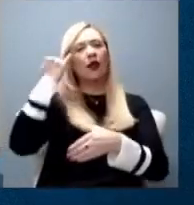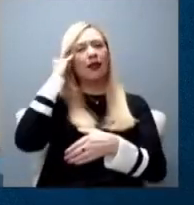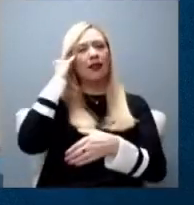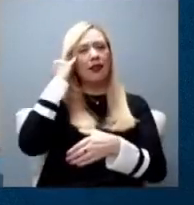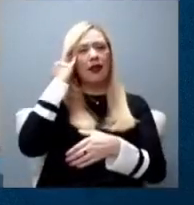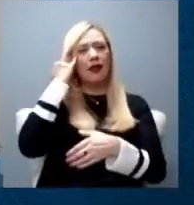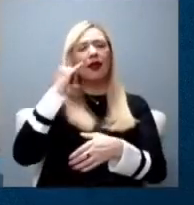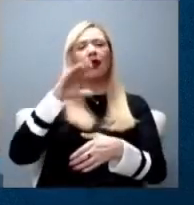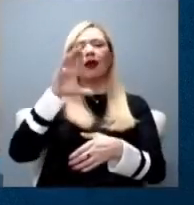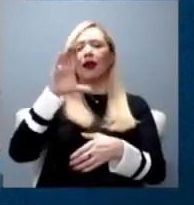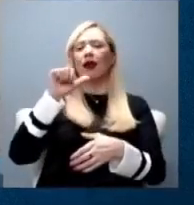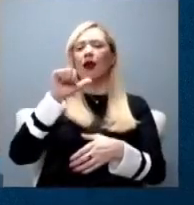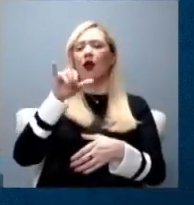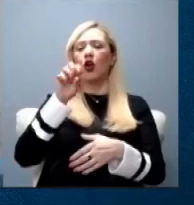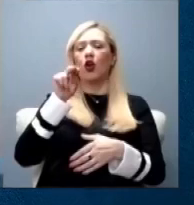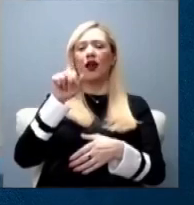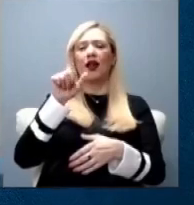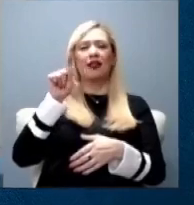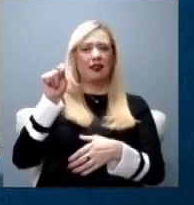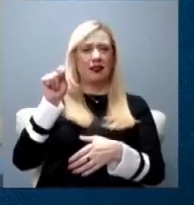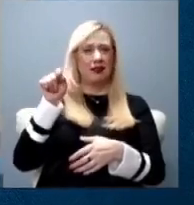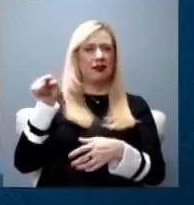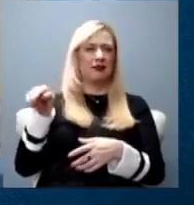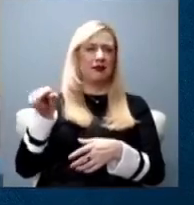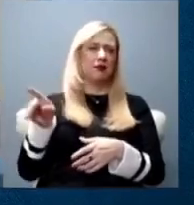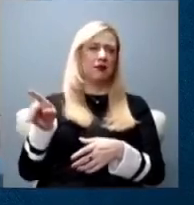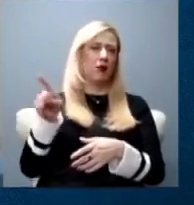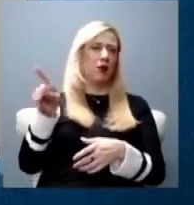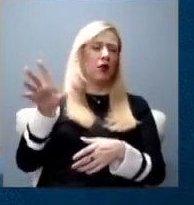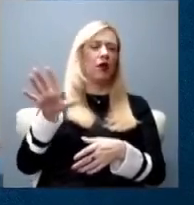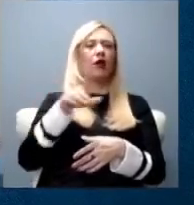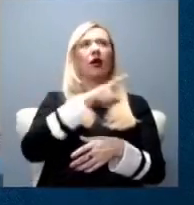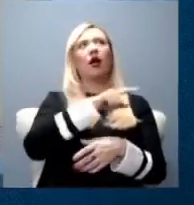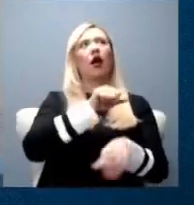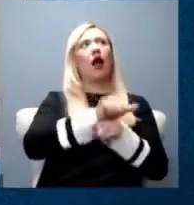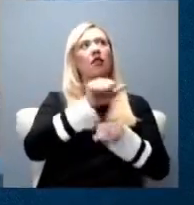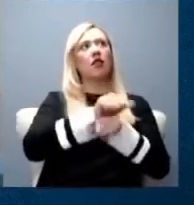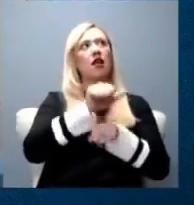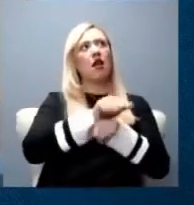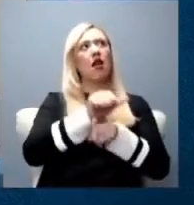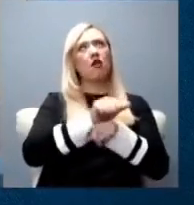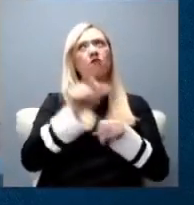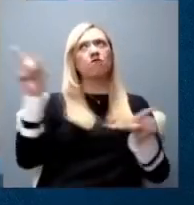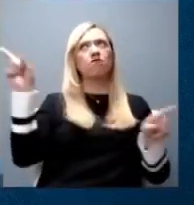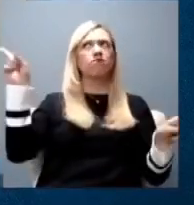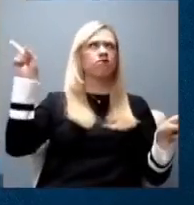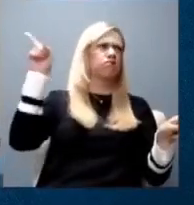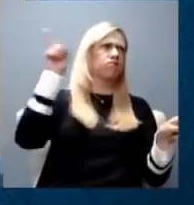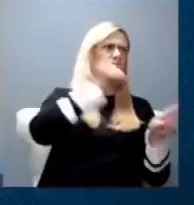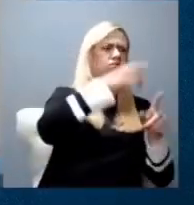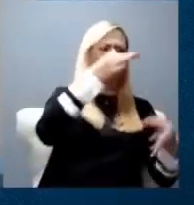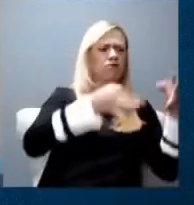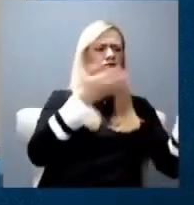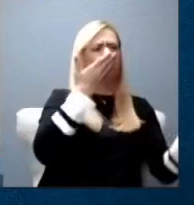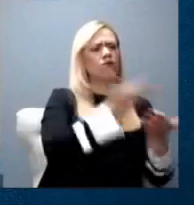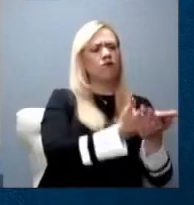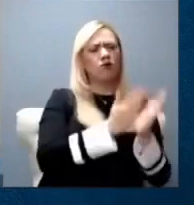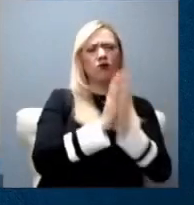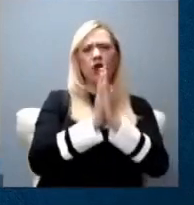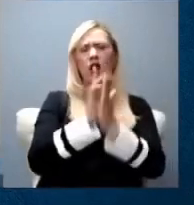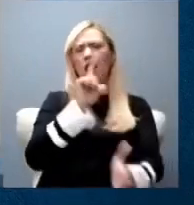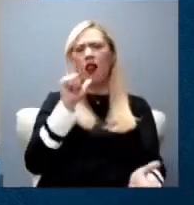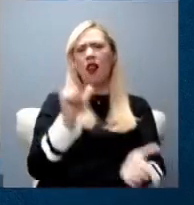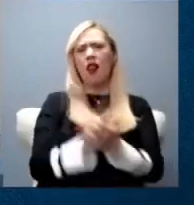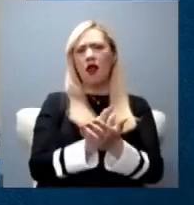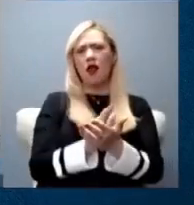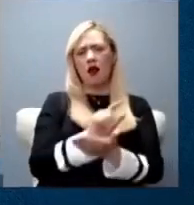CAJONAT, la Corte Interamericana le exigió a Argentina que dicte y tenga una legislación que reconozca